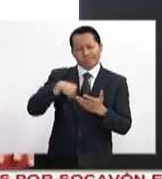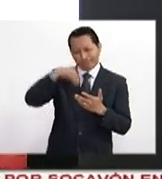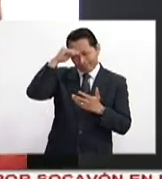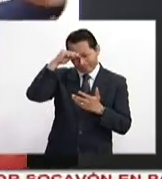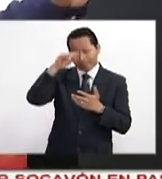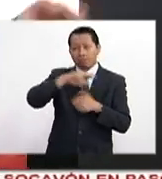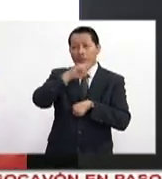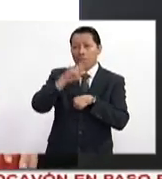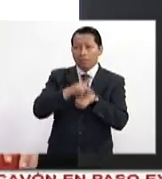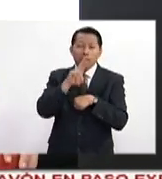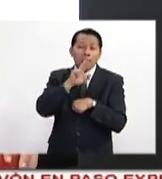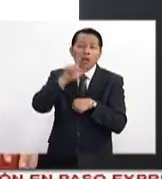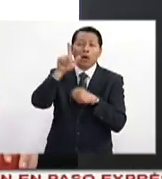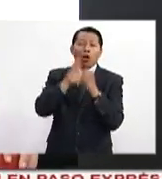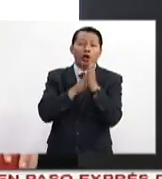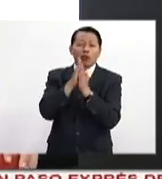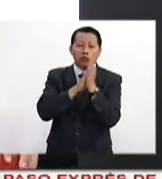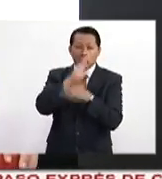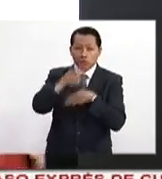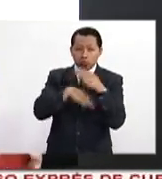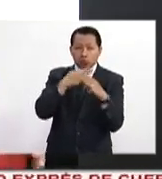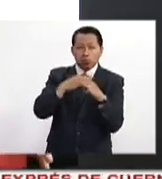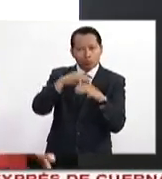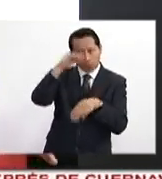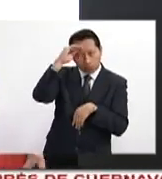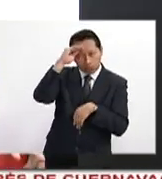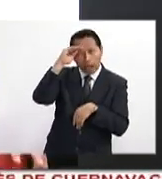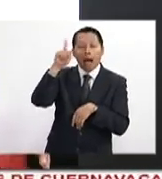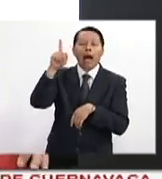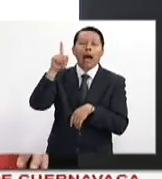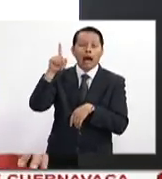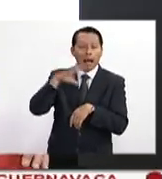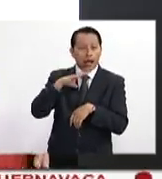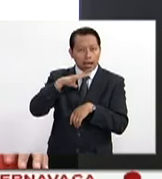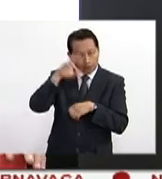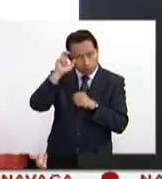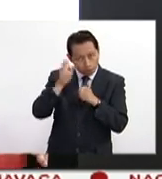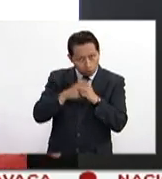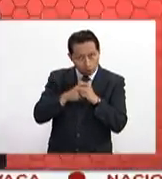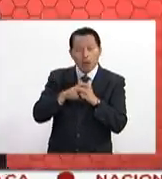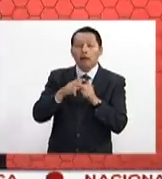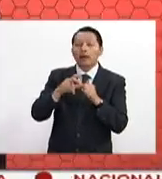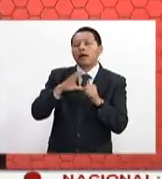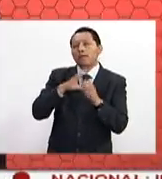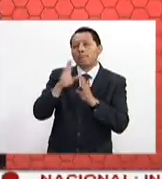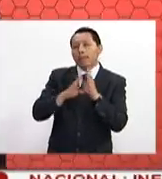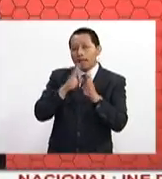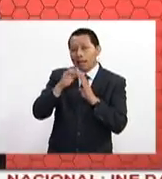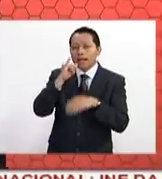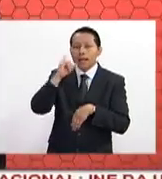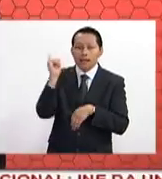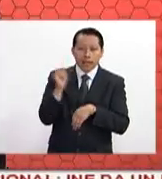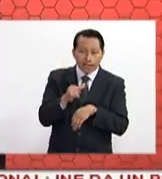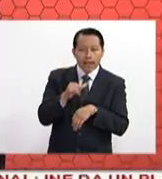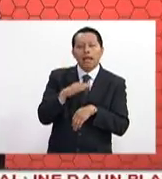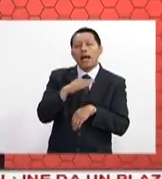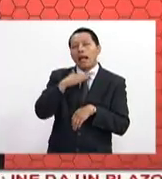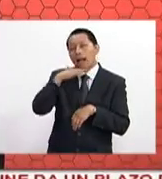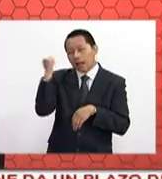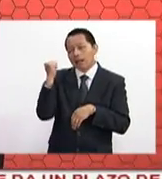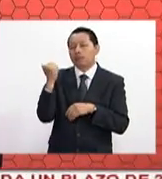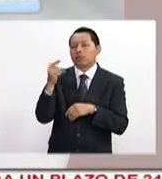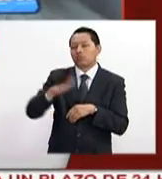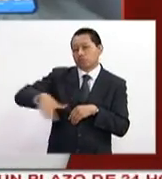chocolate del mundo? Hacemos referencia a Europa, ¿no? Sí, claro. A Bélgica, Italia, Suiza, Alemania, Francia.